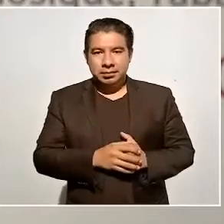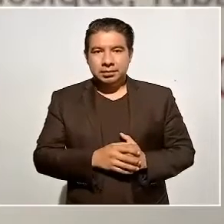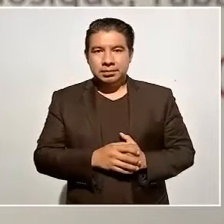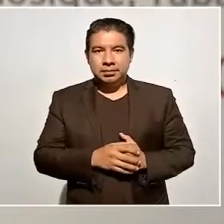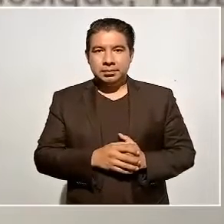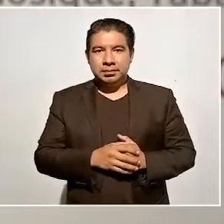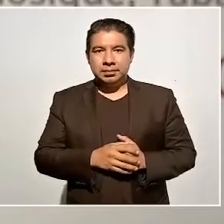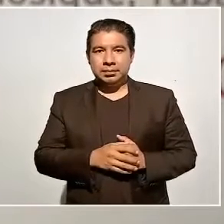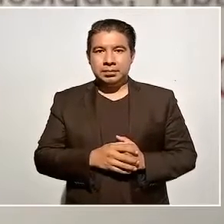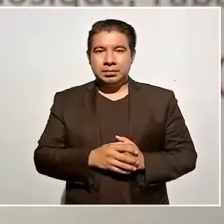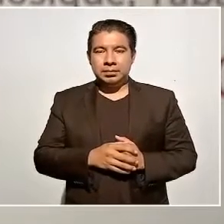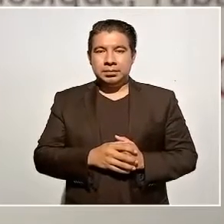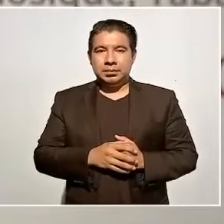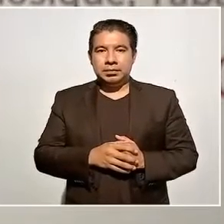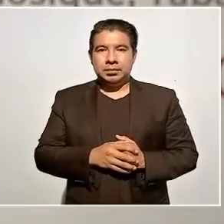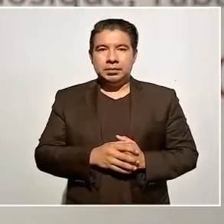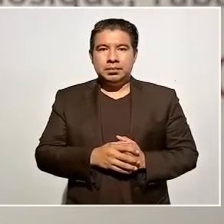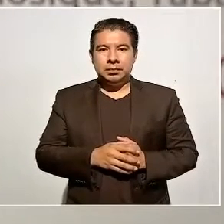Cuando